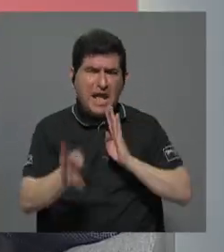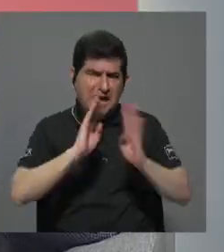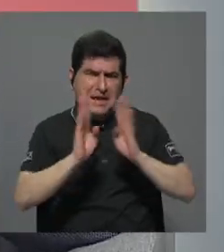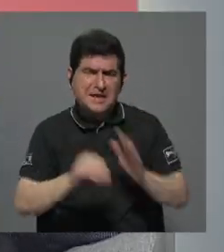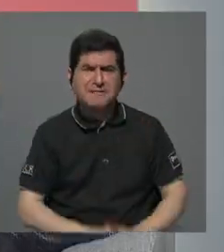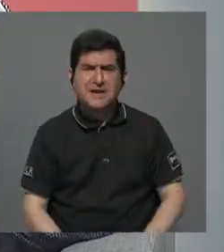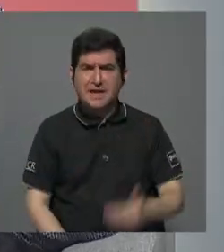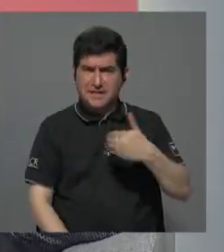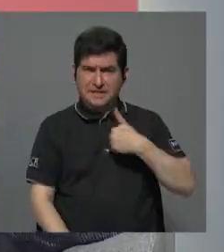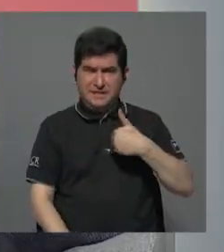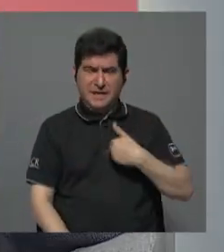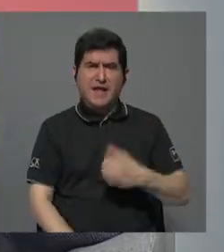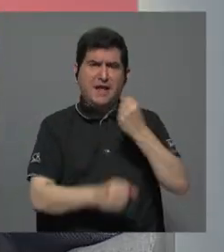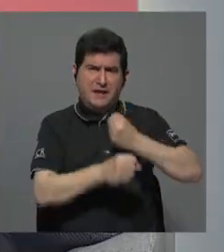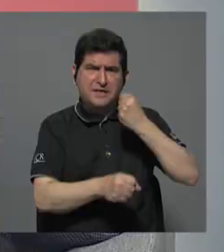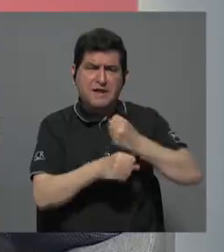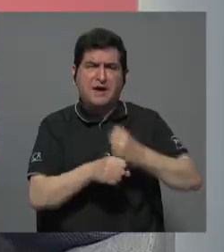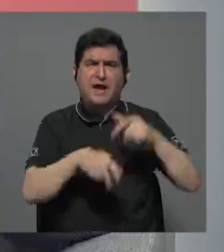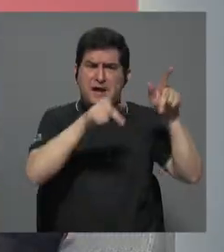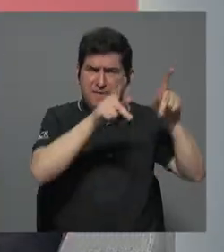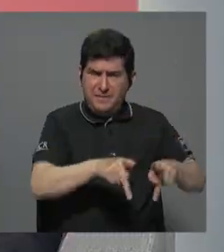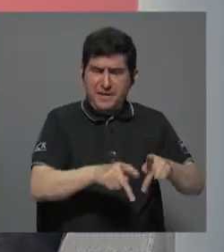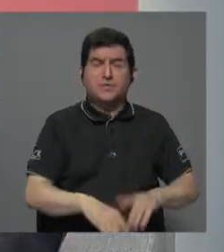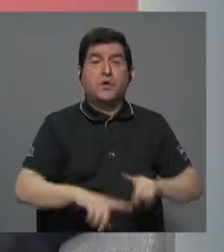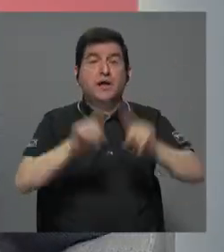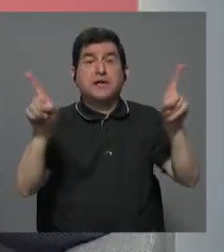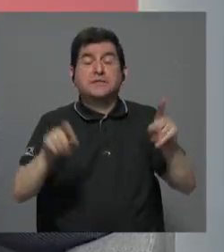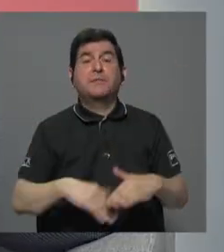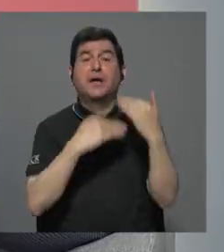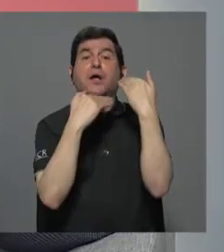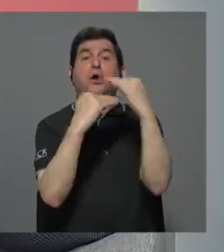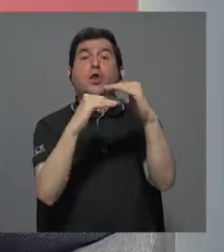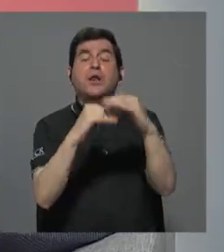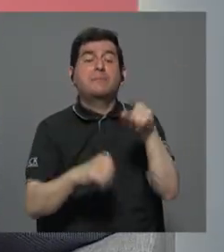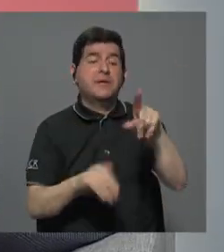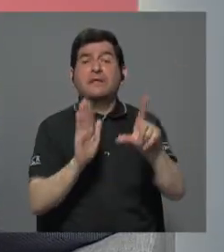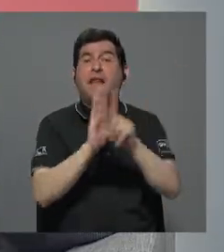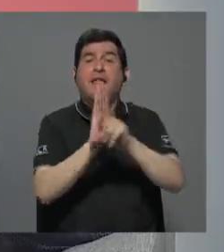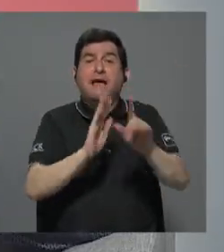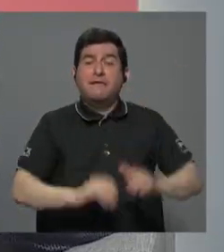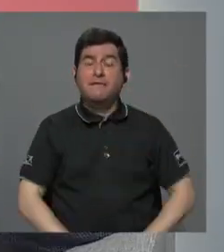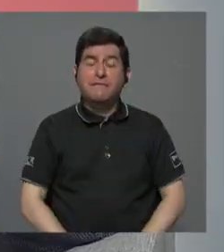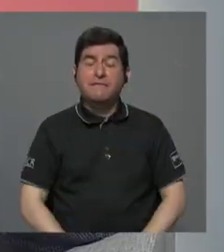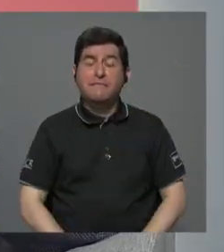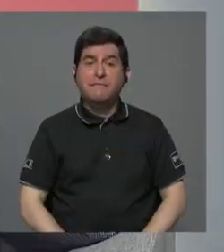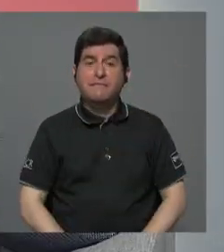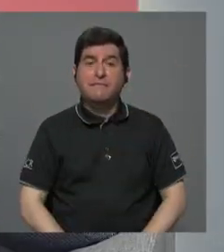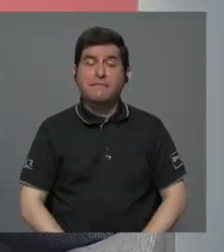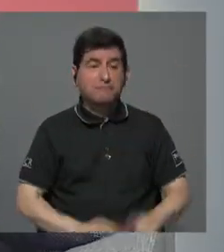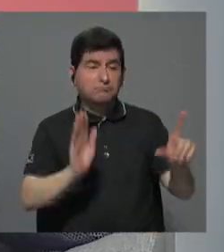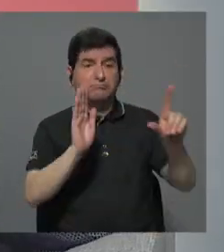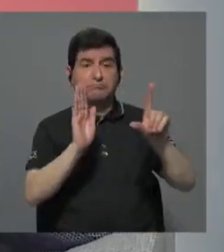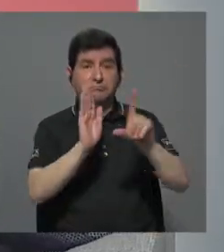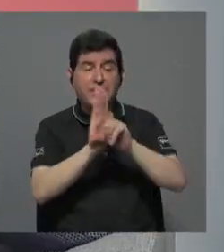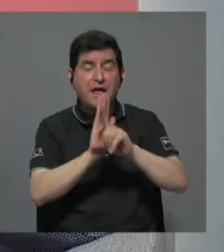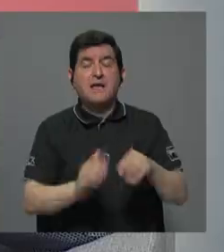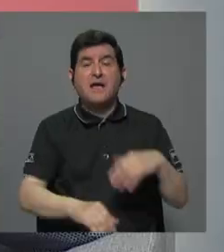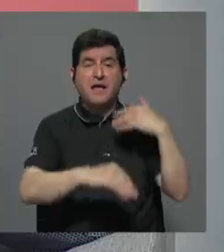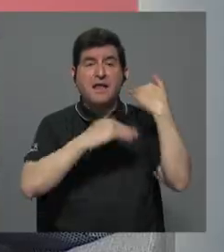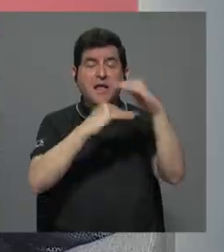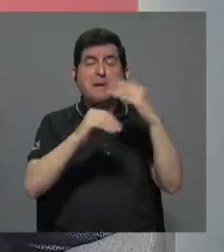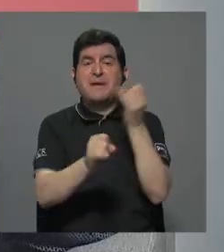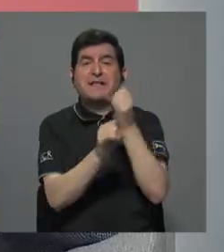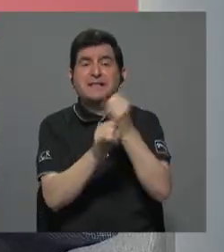es que tenemos que poner a trabajar a los costarricenses pero se les limita con estas leyes se le limitan las instituciones